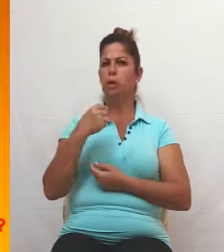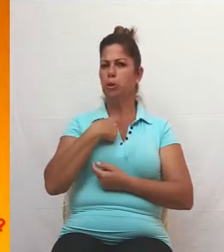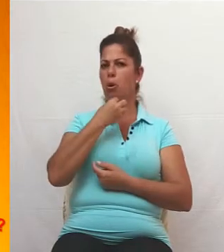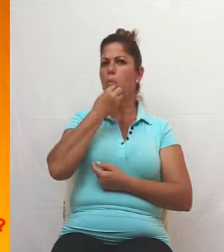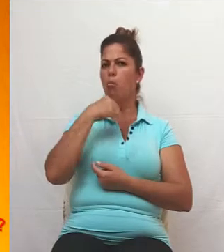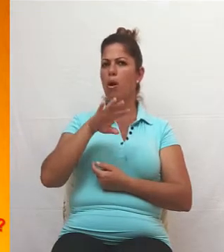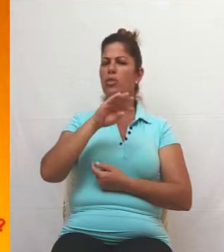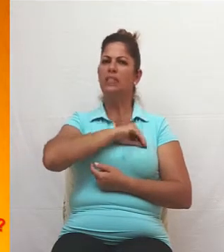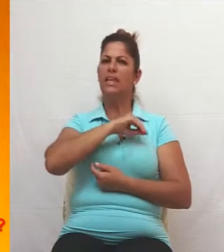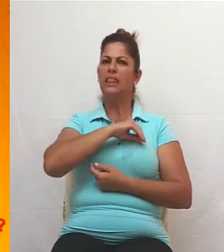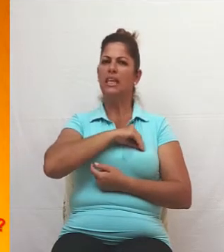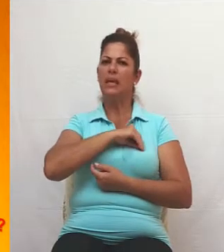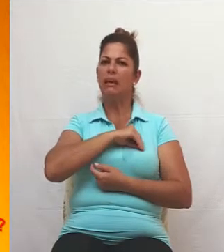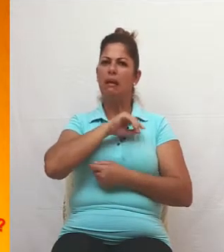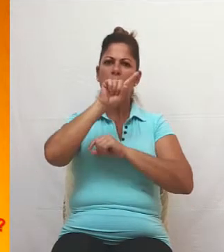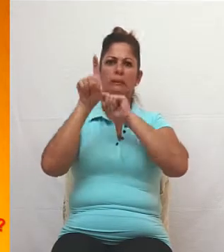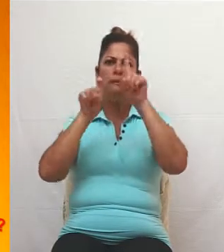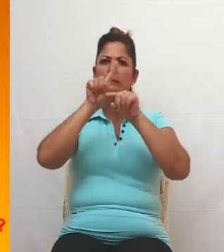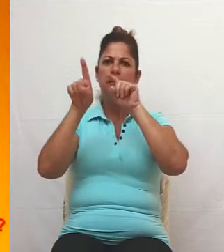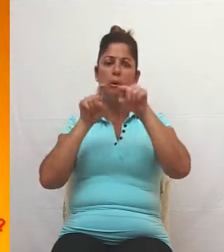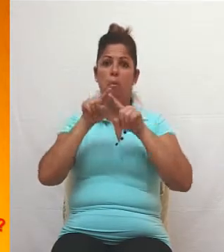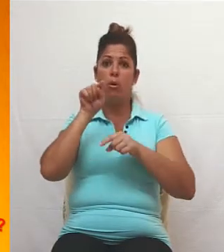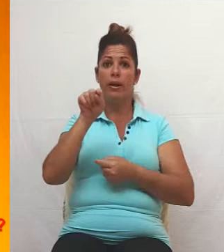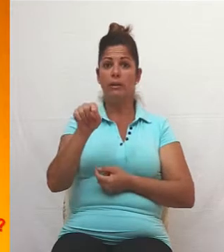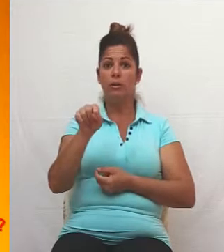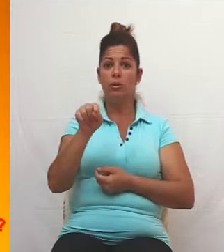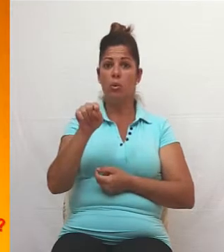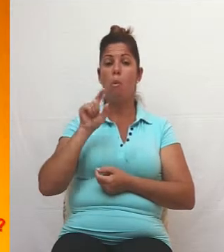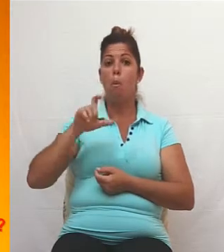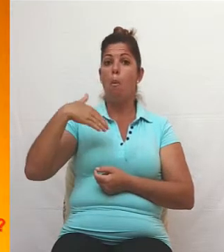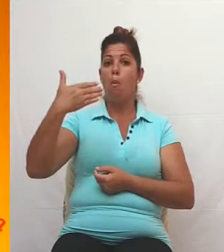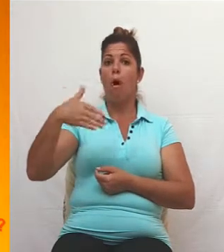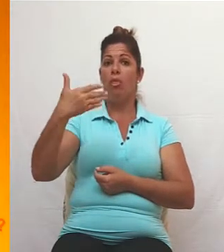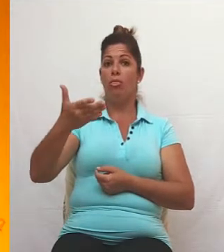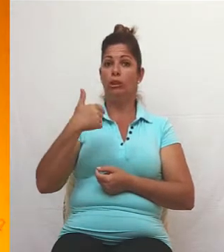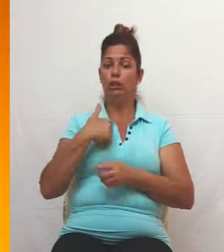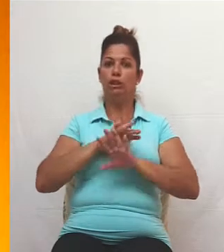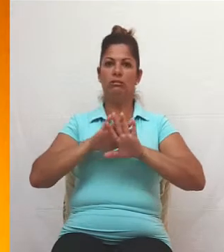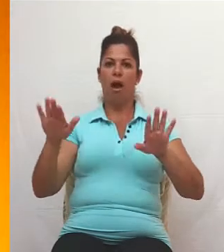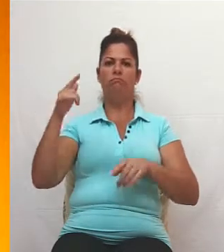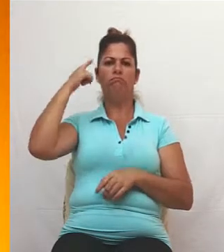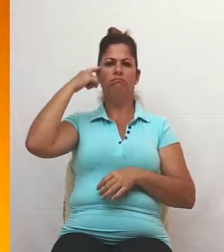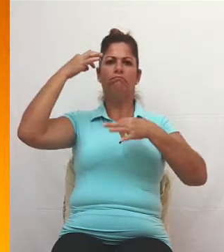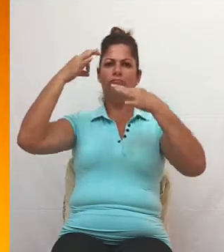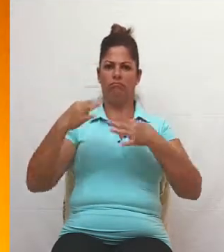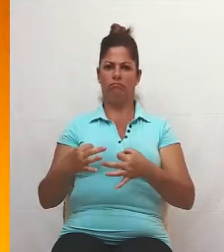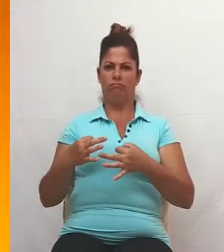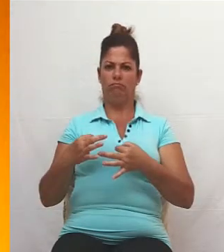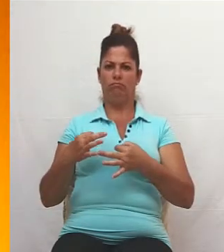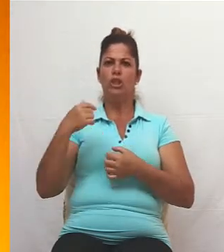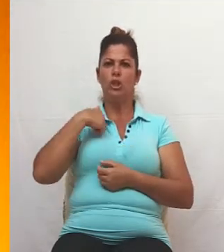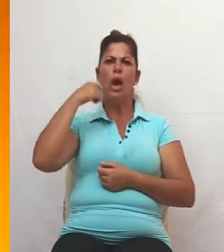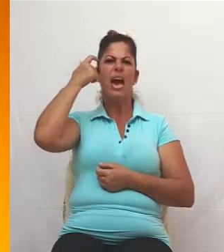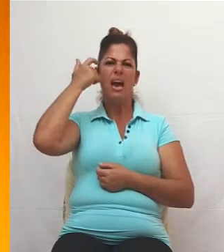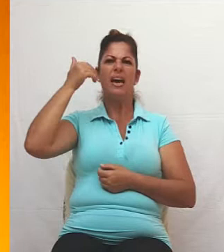puedo acaso seguir sintiendo curiosidad por ello cuando ya tengo una opinión formada